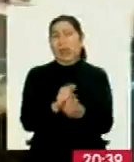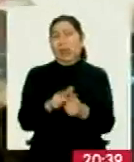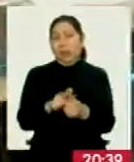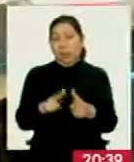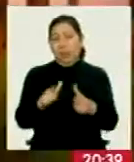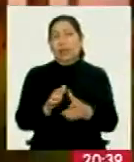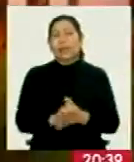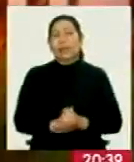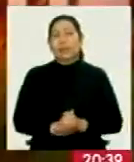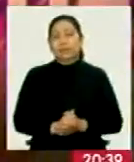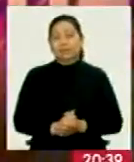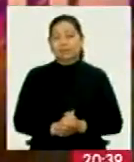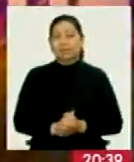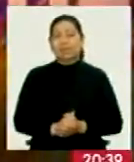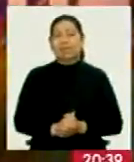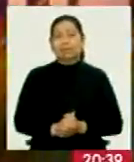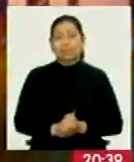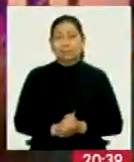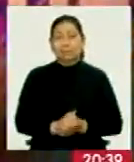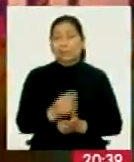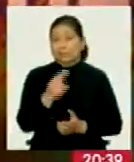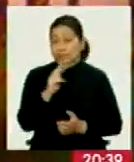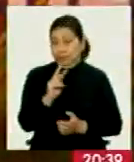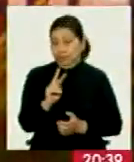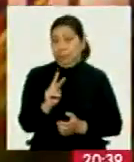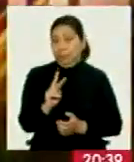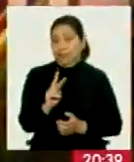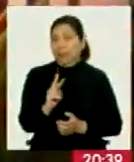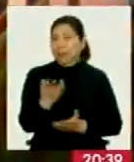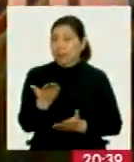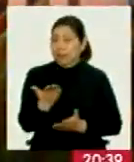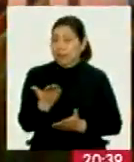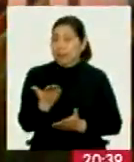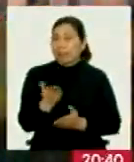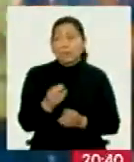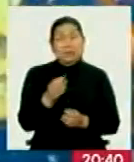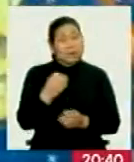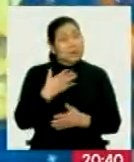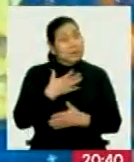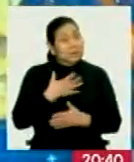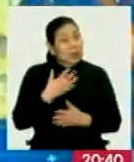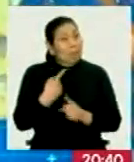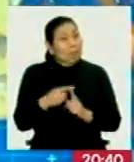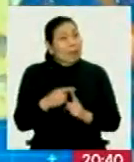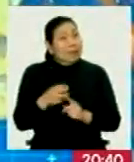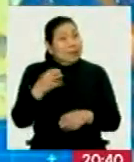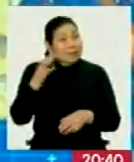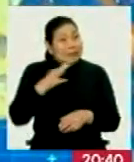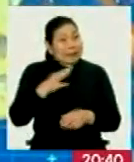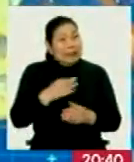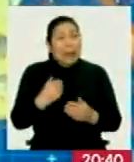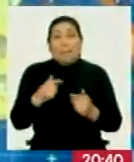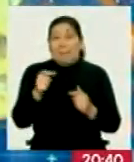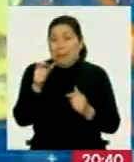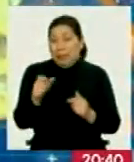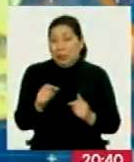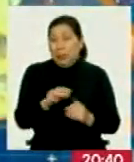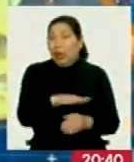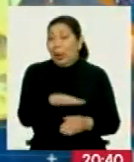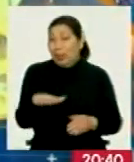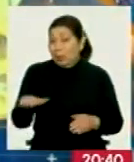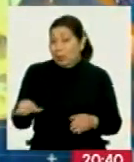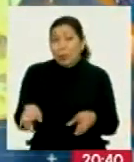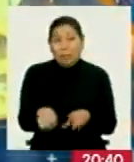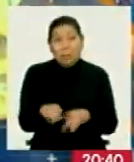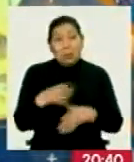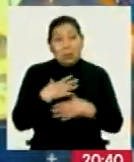Thor. Y atención con lo siguiente, porque la falta de una adecuada higiene puede provocar parásitos en adultos y niños, perjudicando